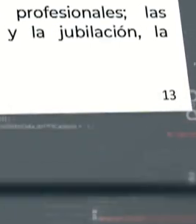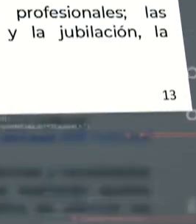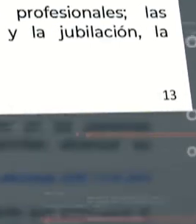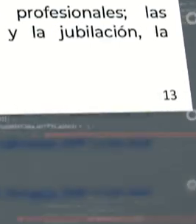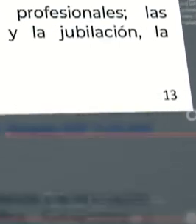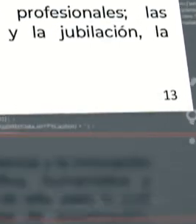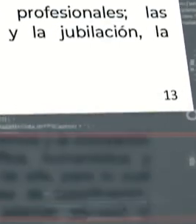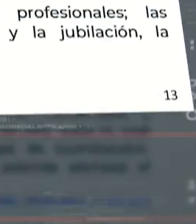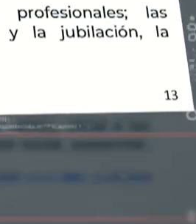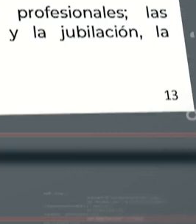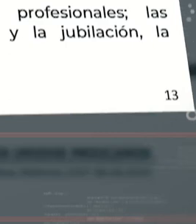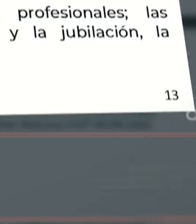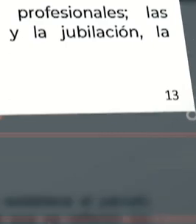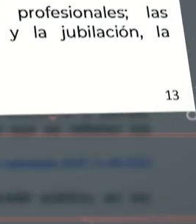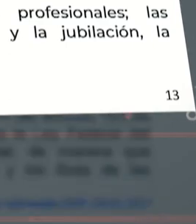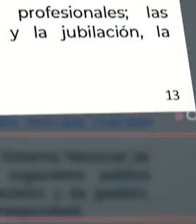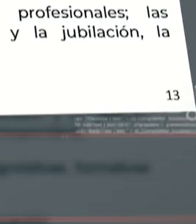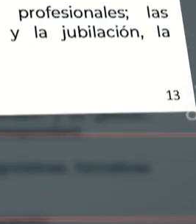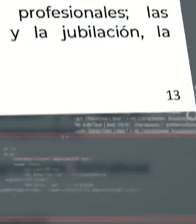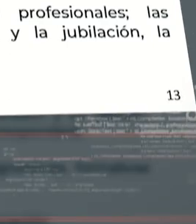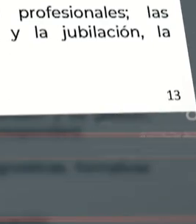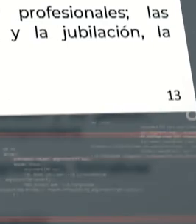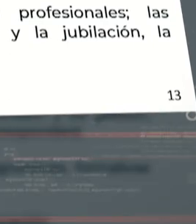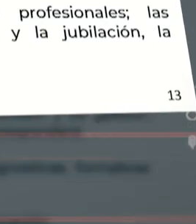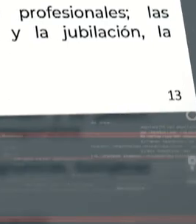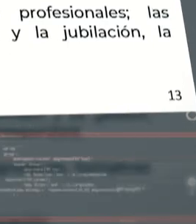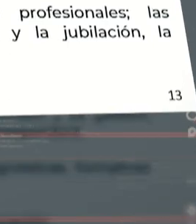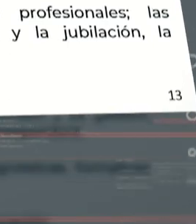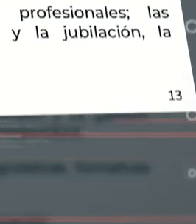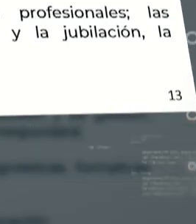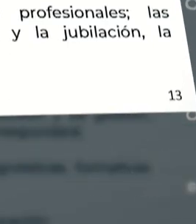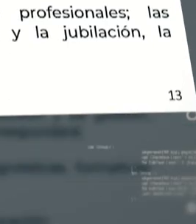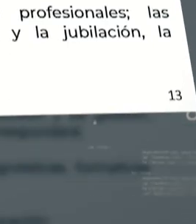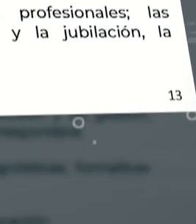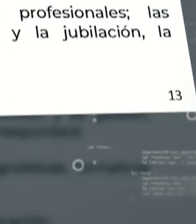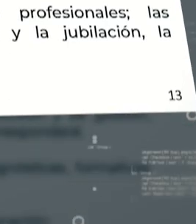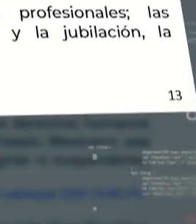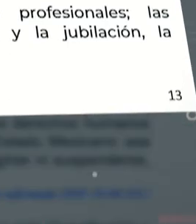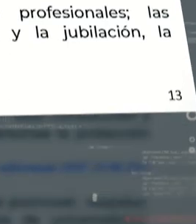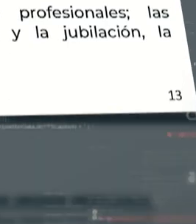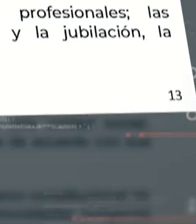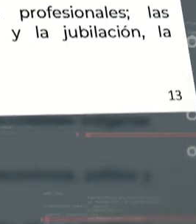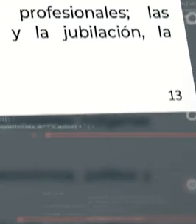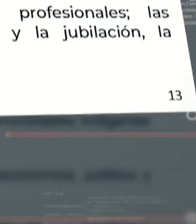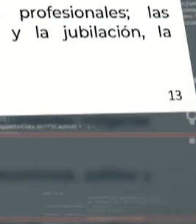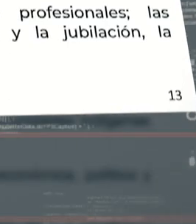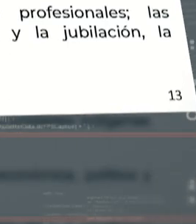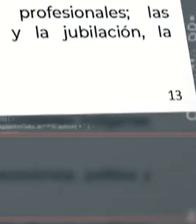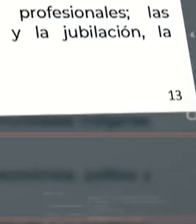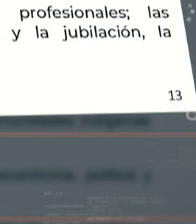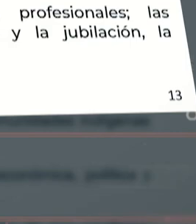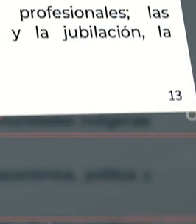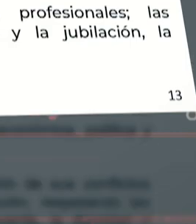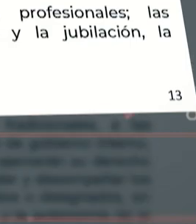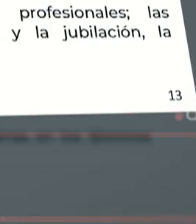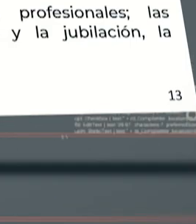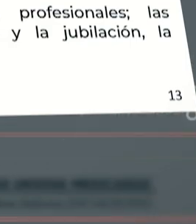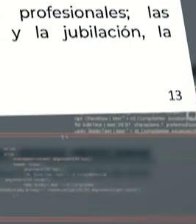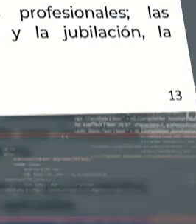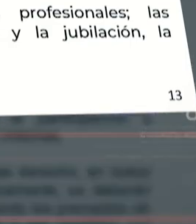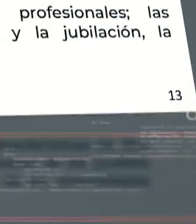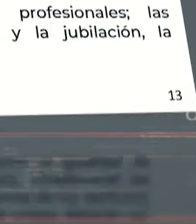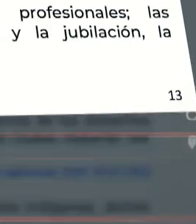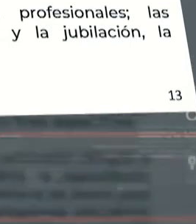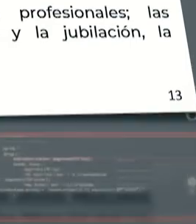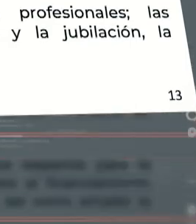bases de seguridad social, por lo que el ejercicio de este derecho no puede ser condicionado ni usado de manera